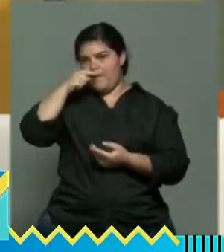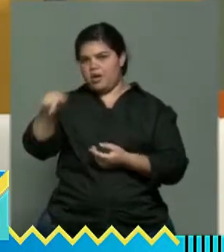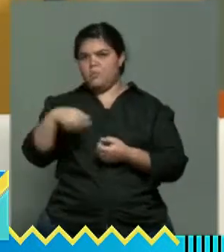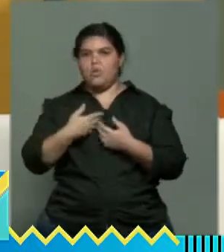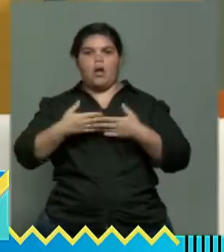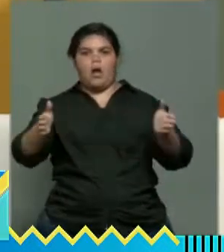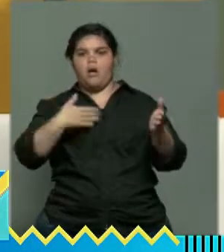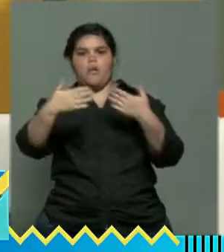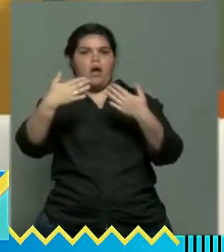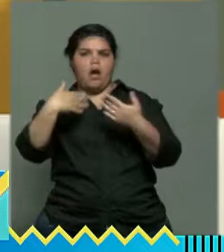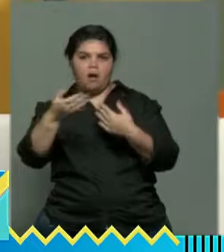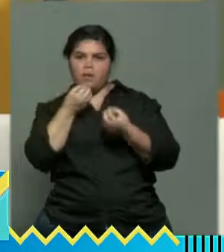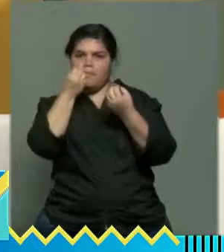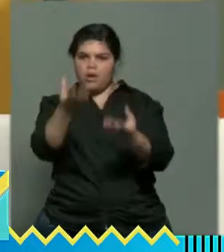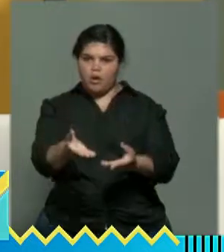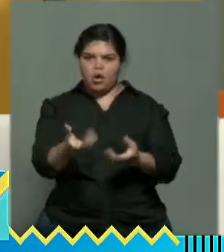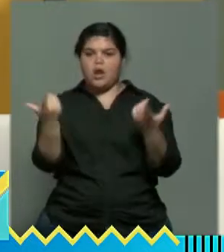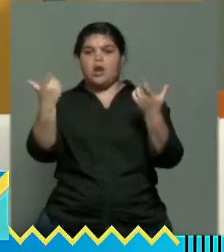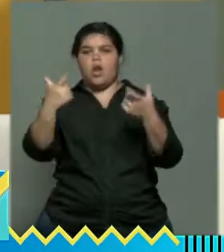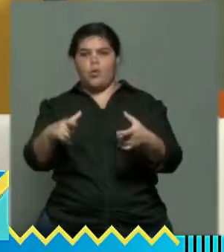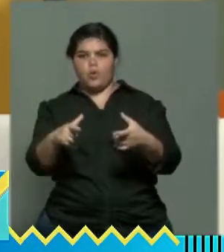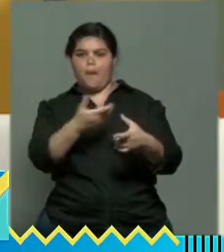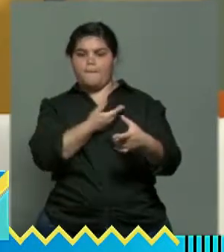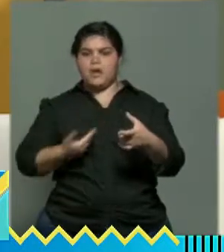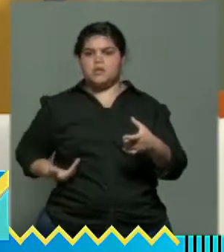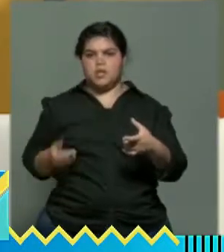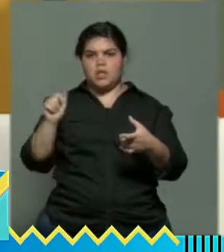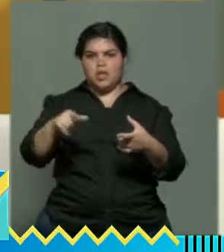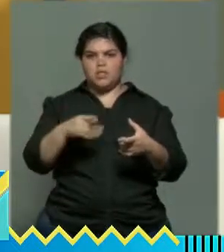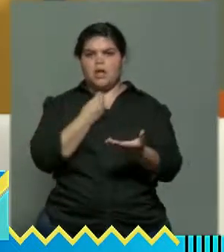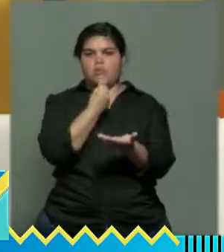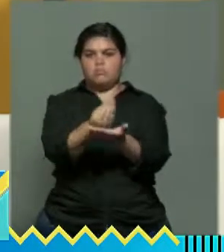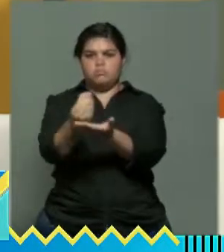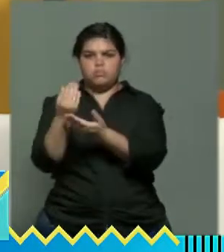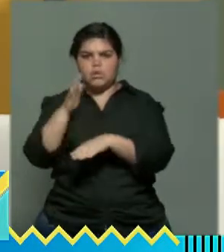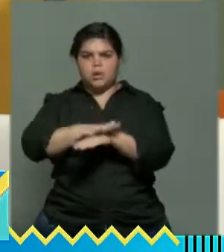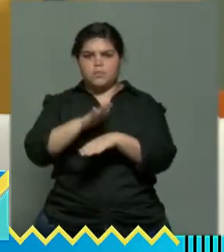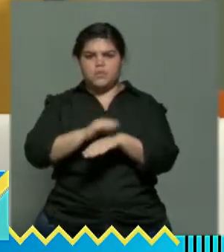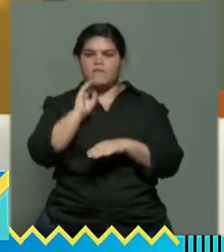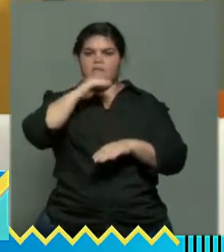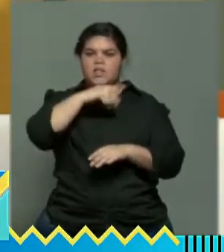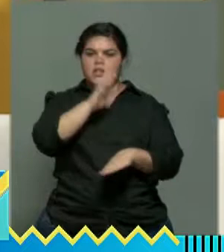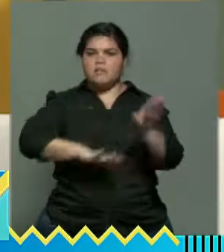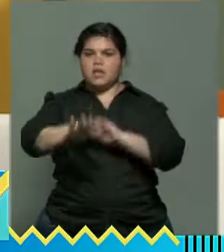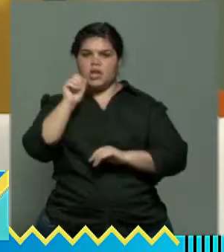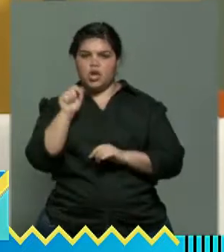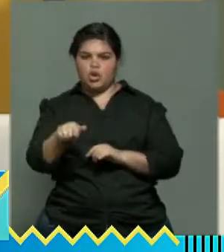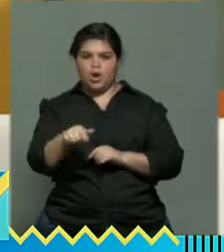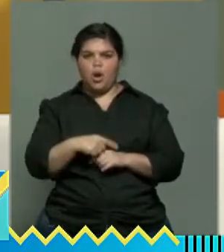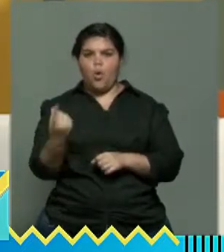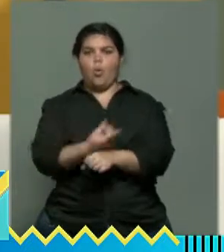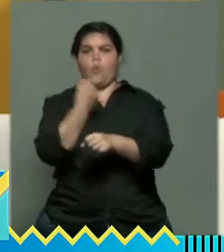más diálogo, se hace una reunión con el presidente de todas las entidades vitivinícolas, que el presidente nos escuche una